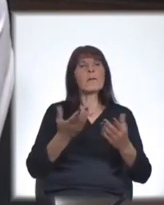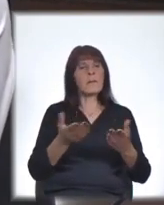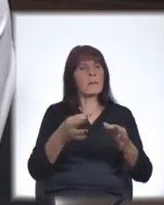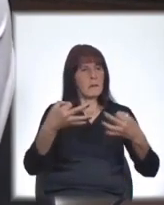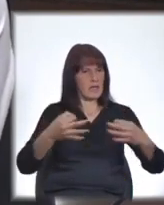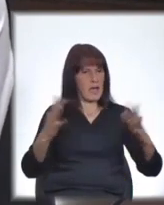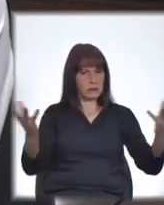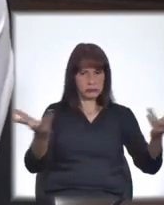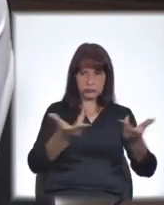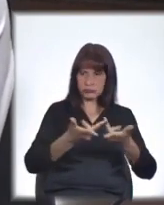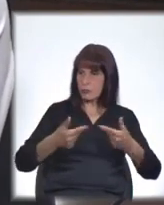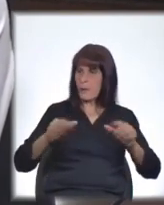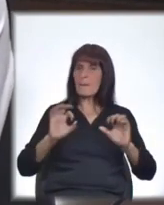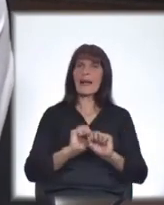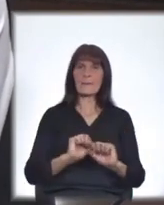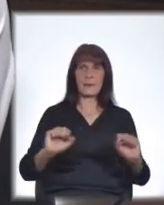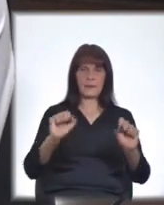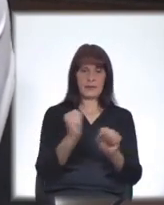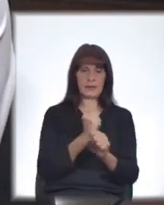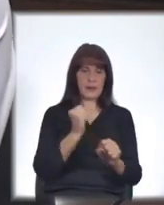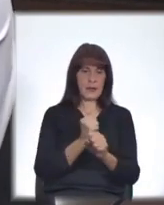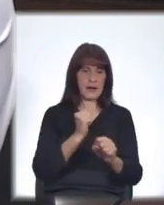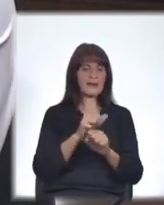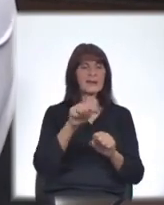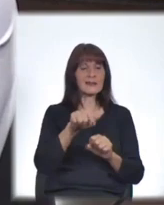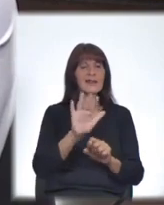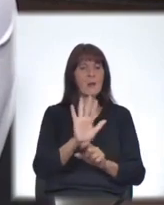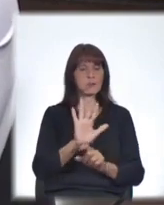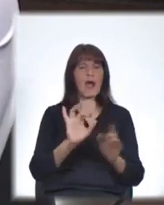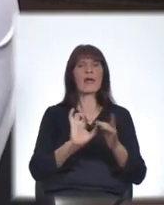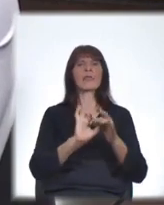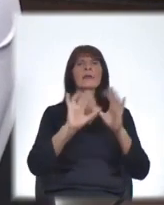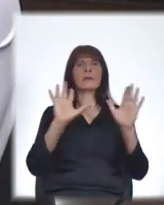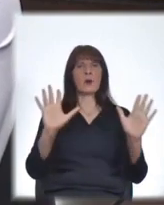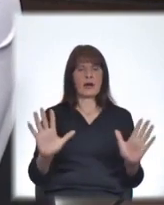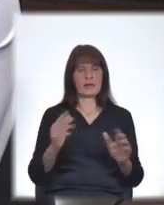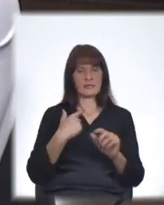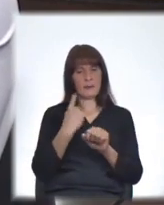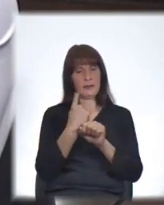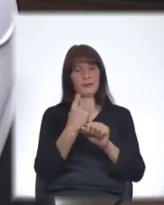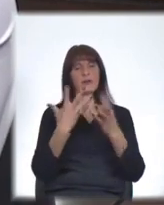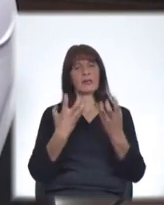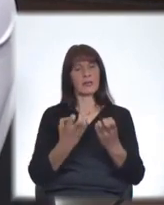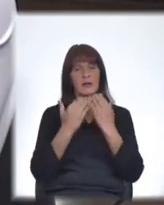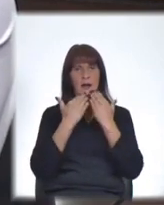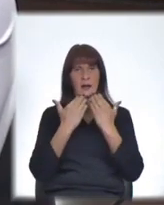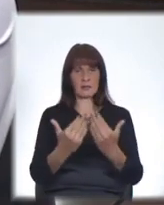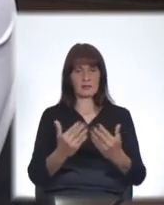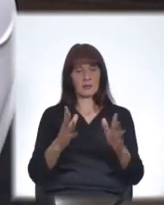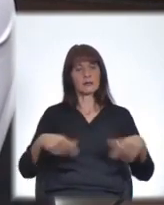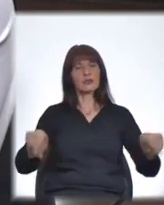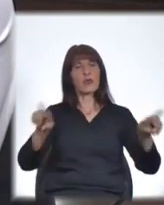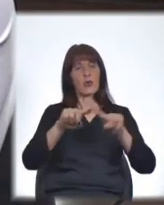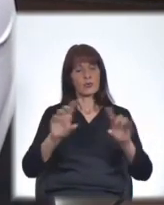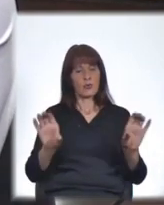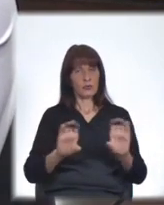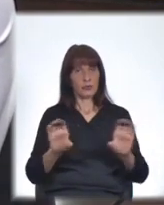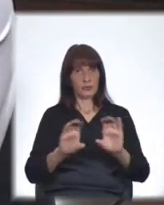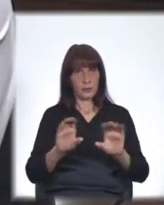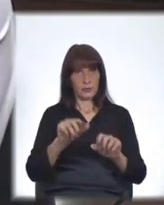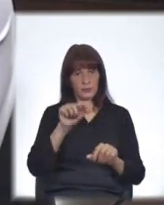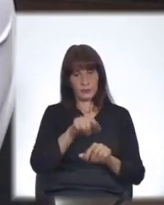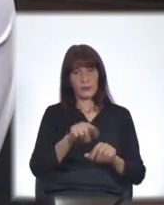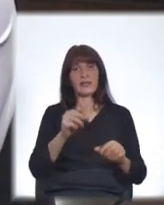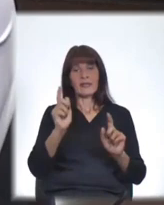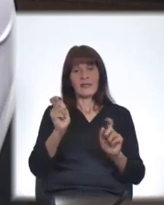y discutir. Así se garantiza la democracia. Así que quiero agradecer en primer lugar a todos los funcionarios que estuvieron involucrados en esta